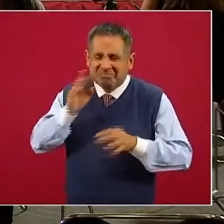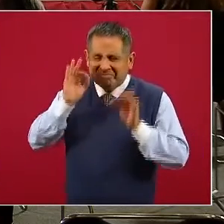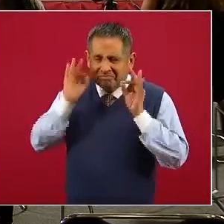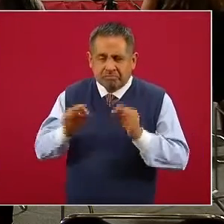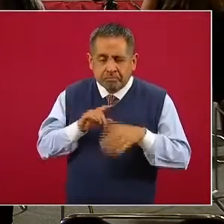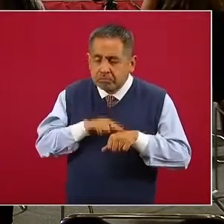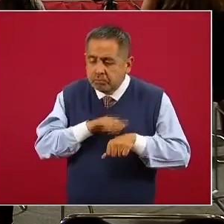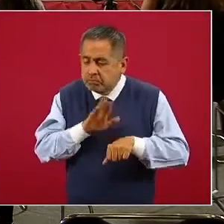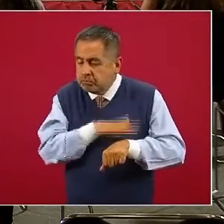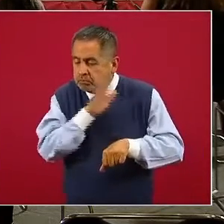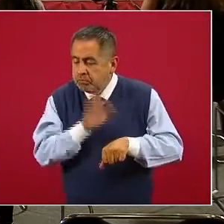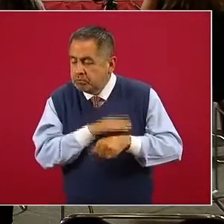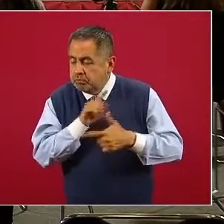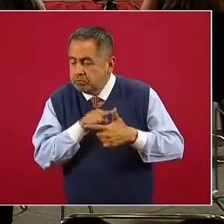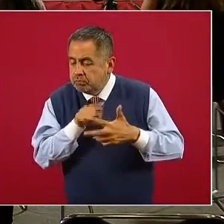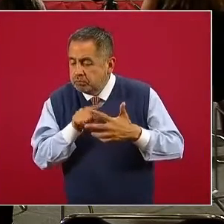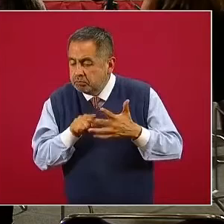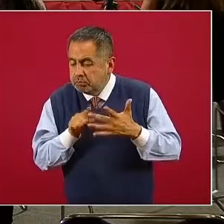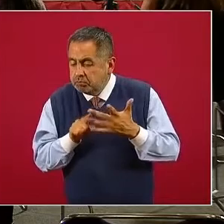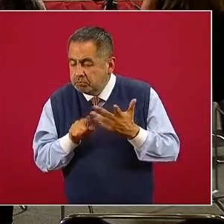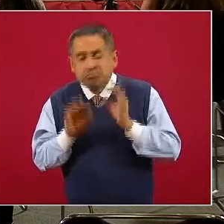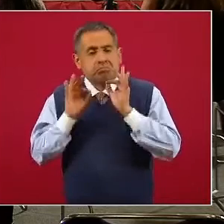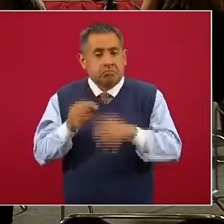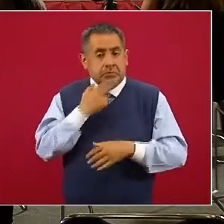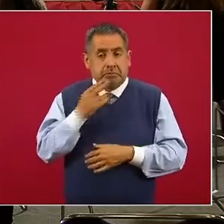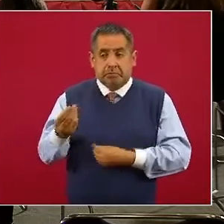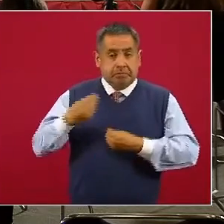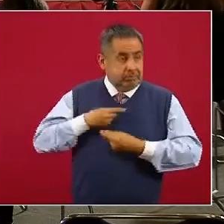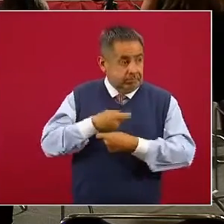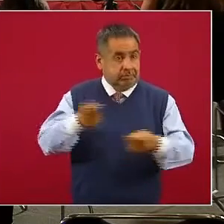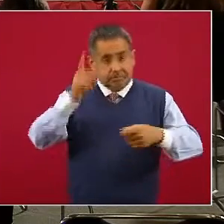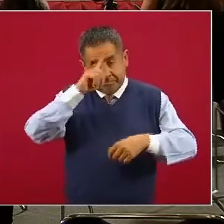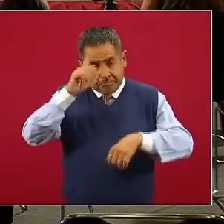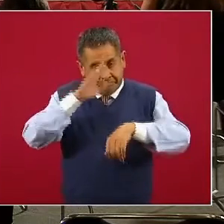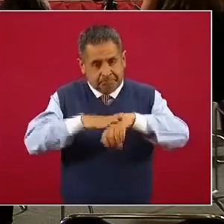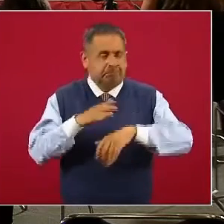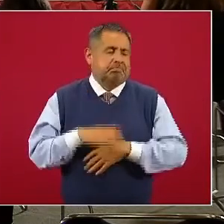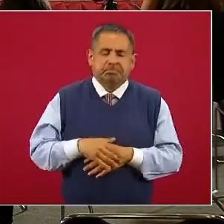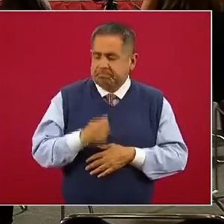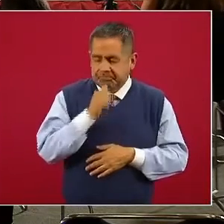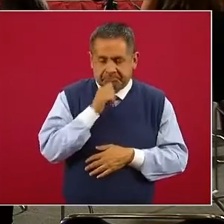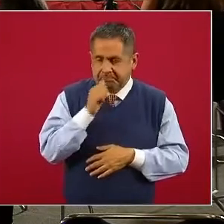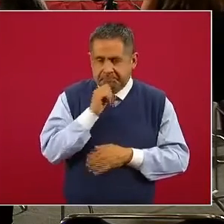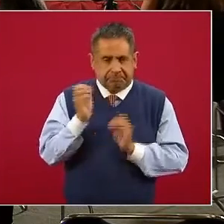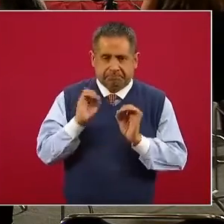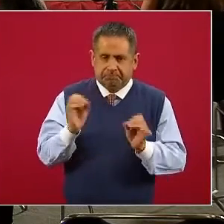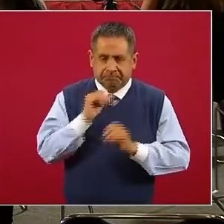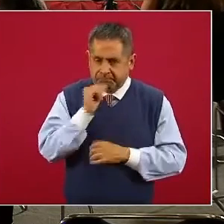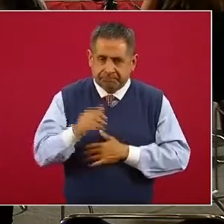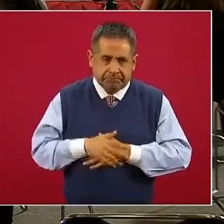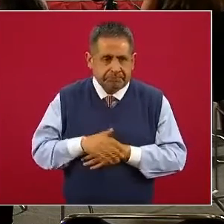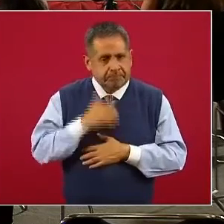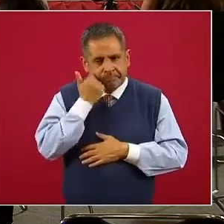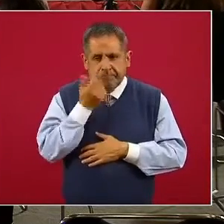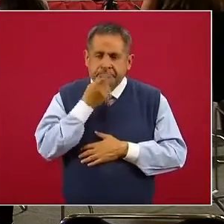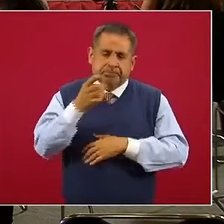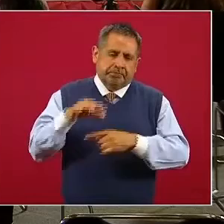todavía muy sólida como para recomendar el uso de la vitamina D como un elemento preventivo. Y quisiera destacar